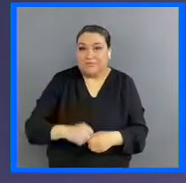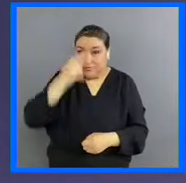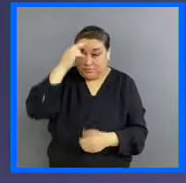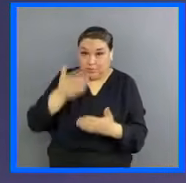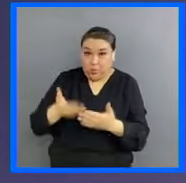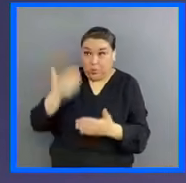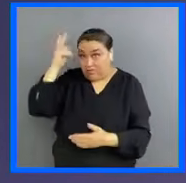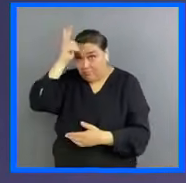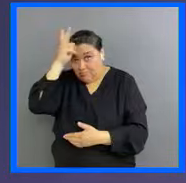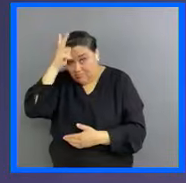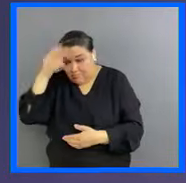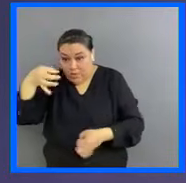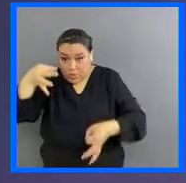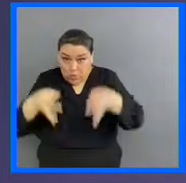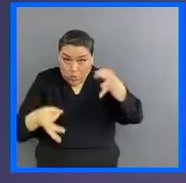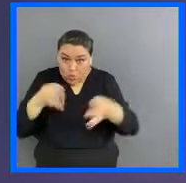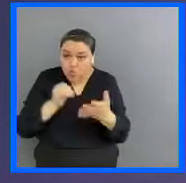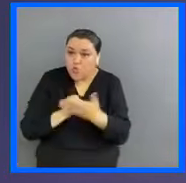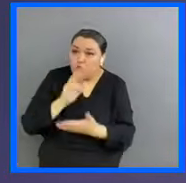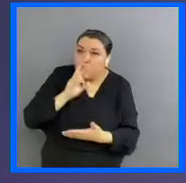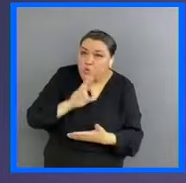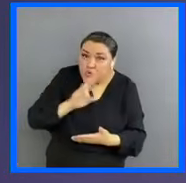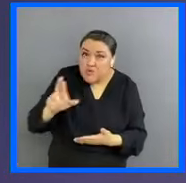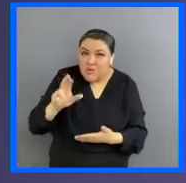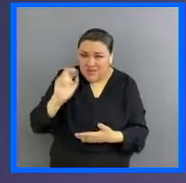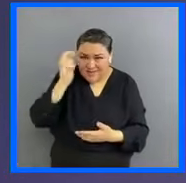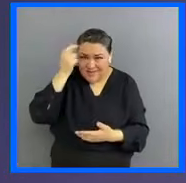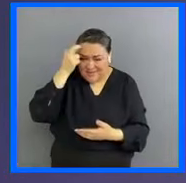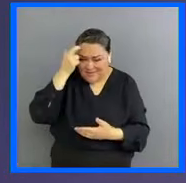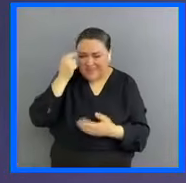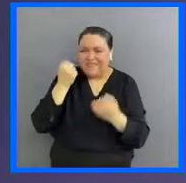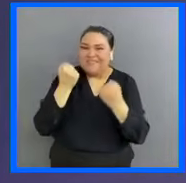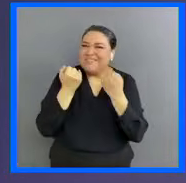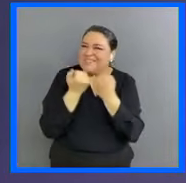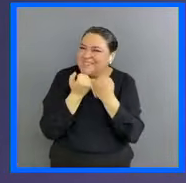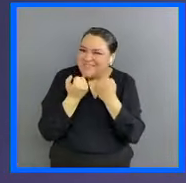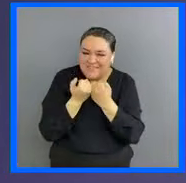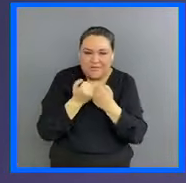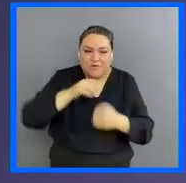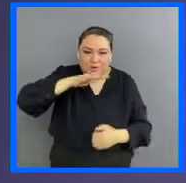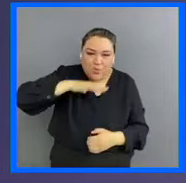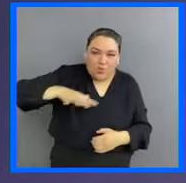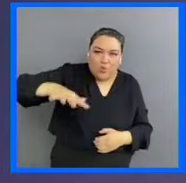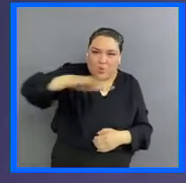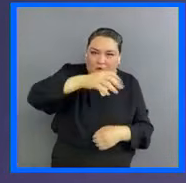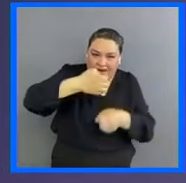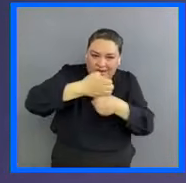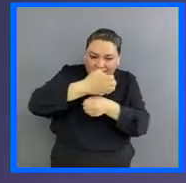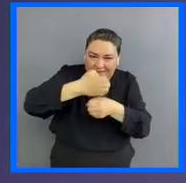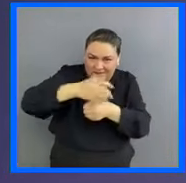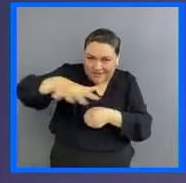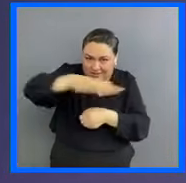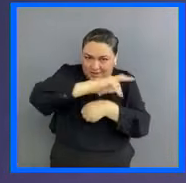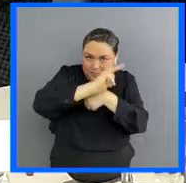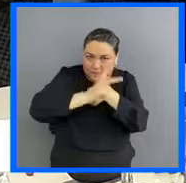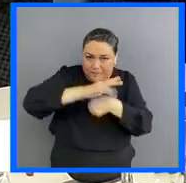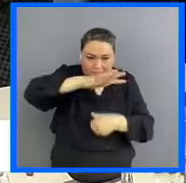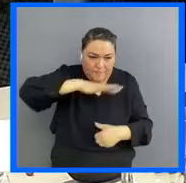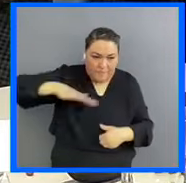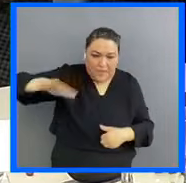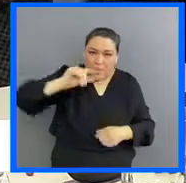avanzando también a niveles locales, pero también ampliando el espectro,